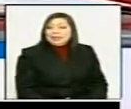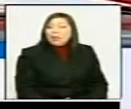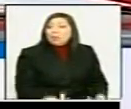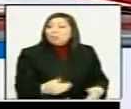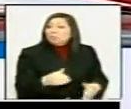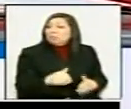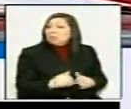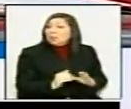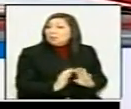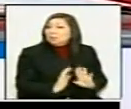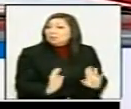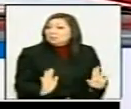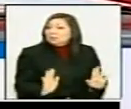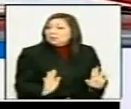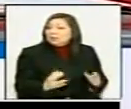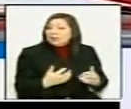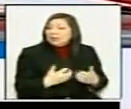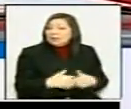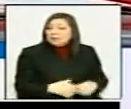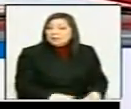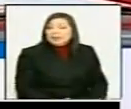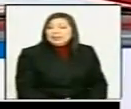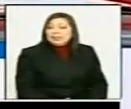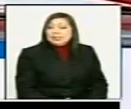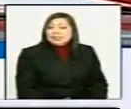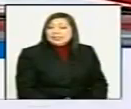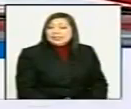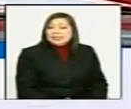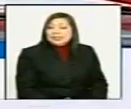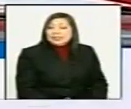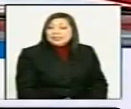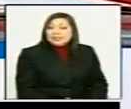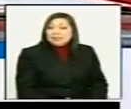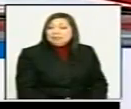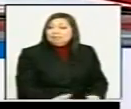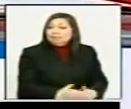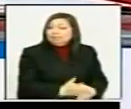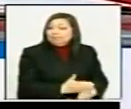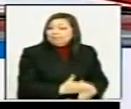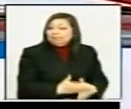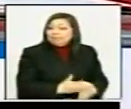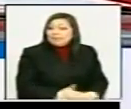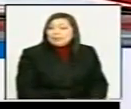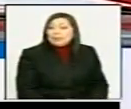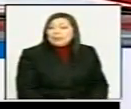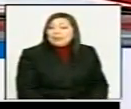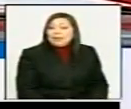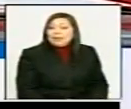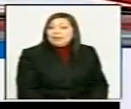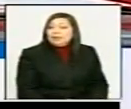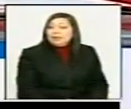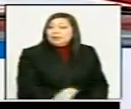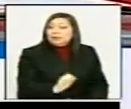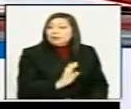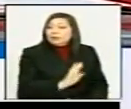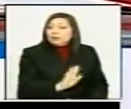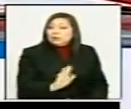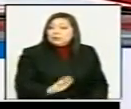postores, uno de los de las empresas que participaron, y apeló su